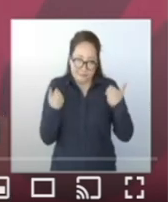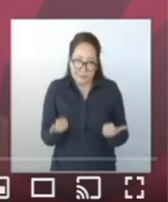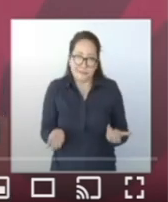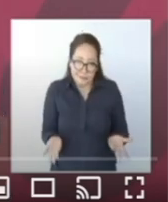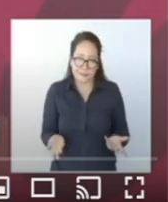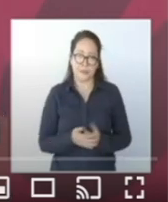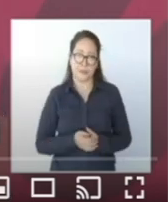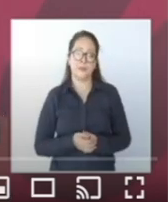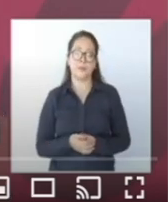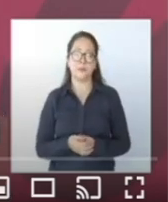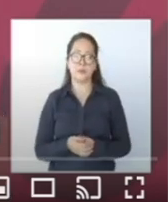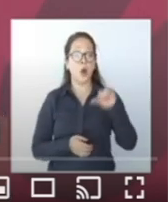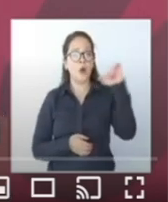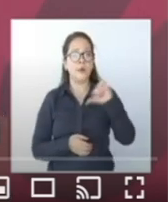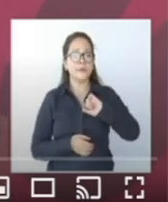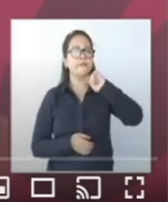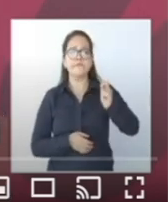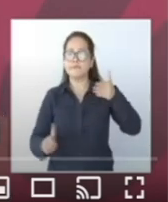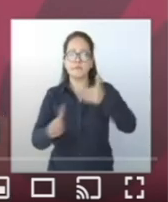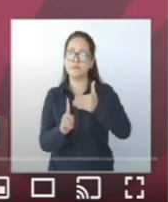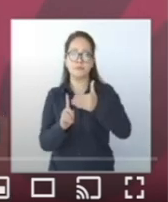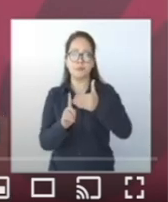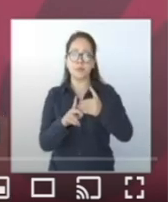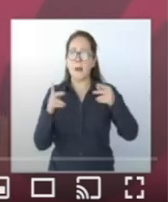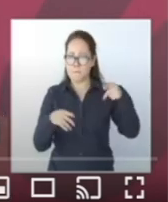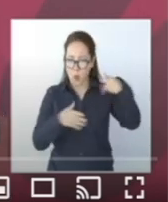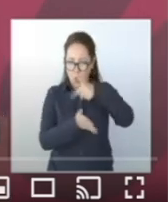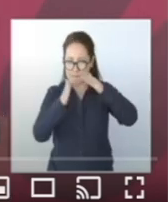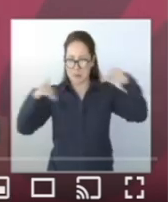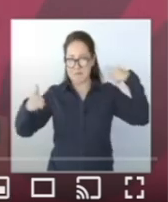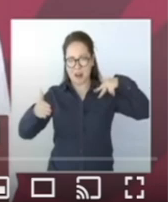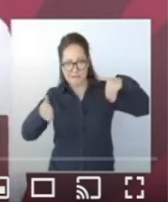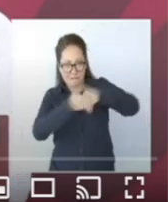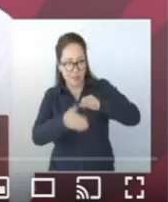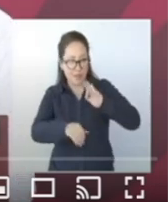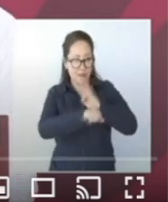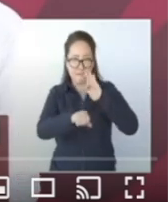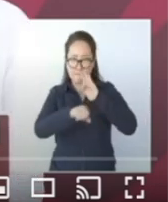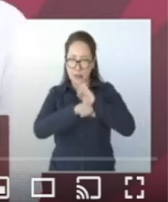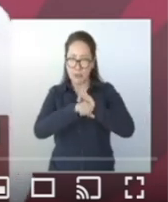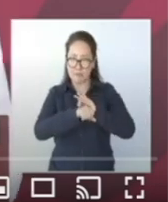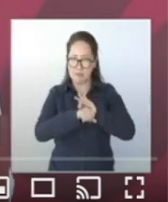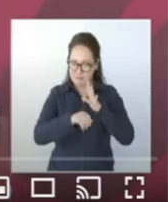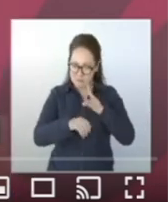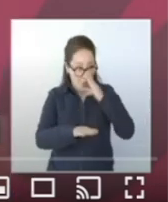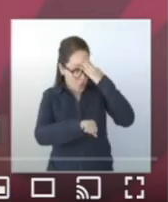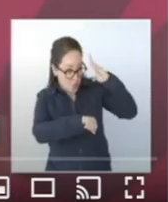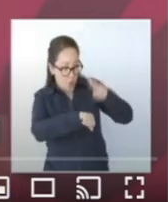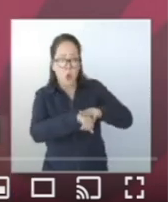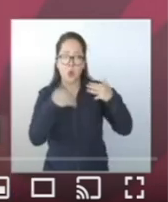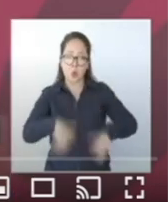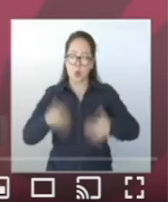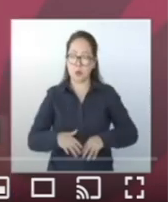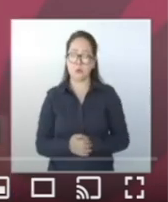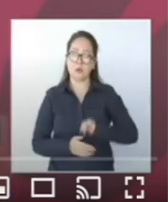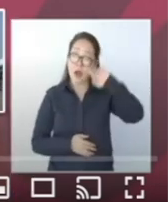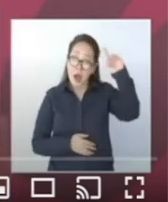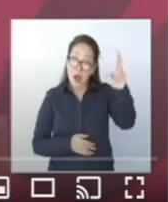hoy la defensa de Puerto de Veracruz y de México es también recordar